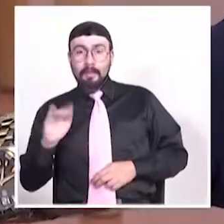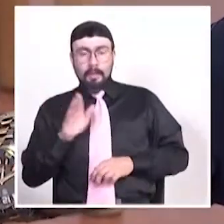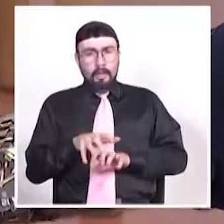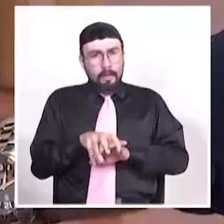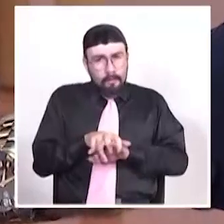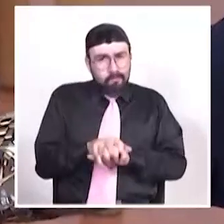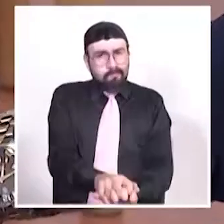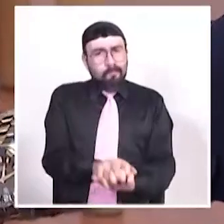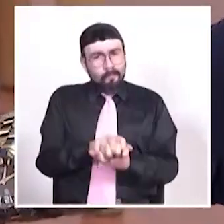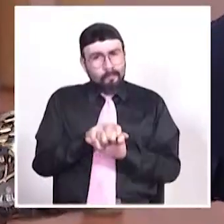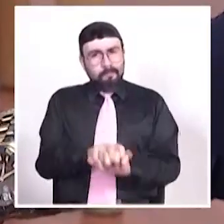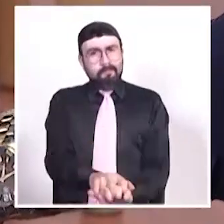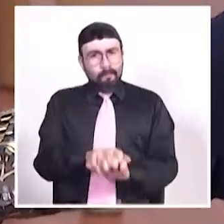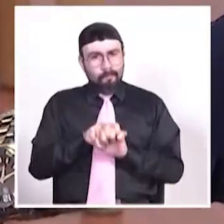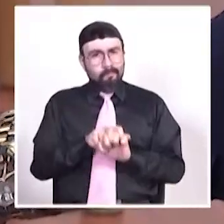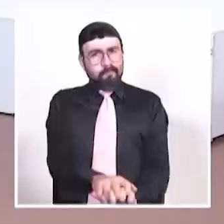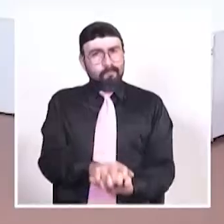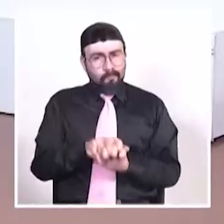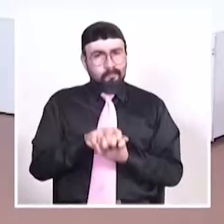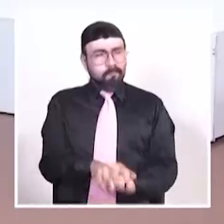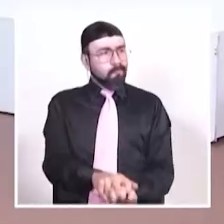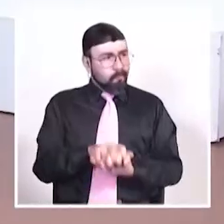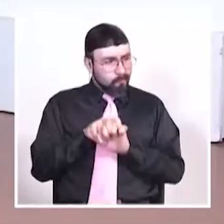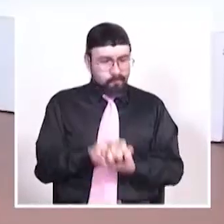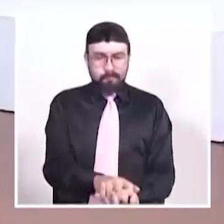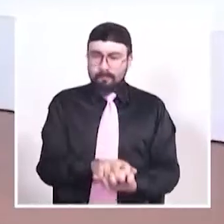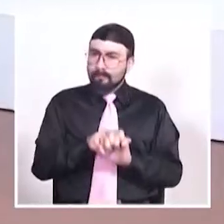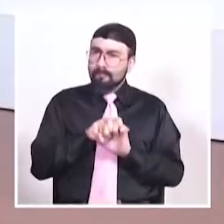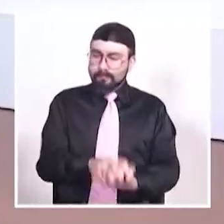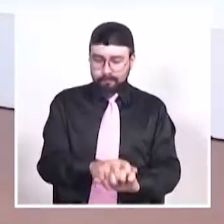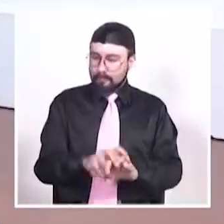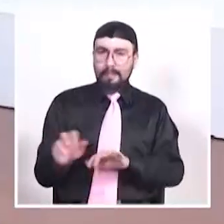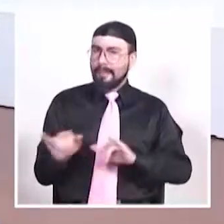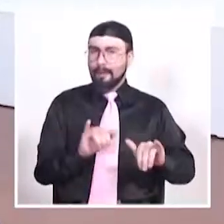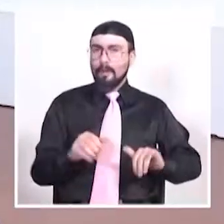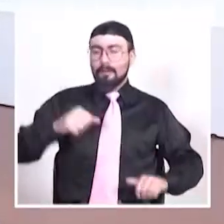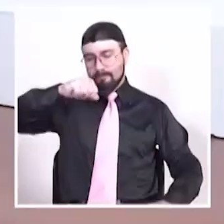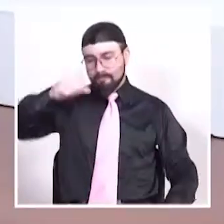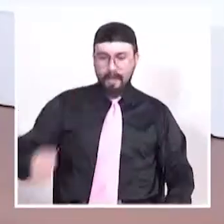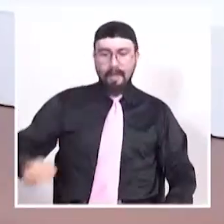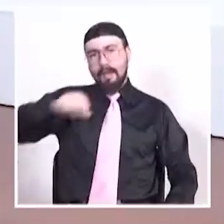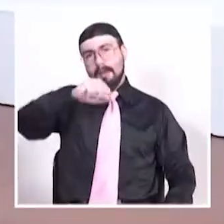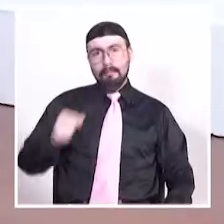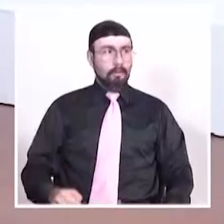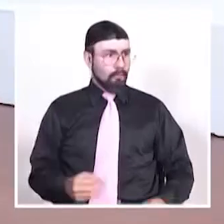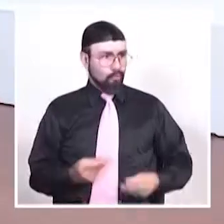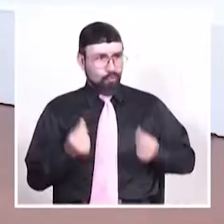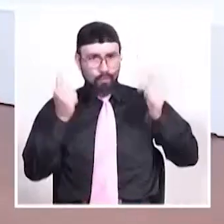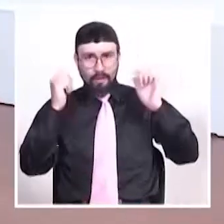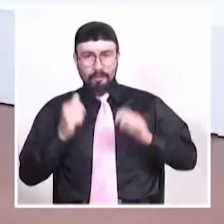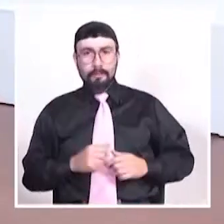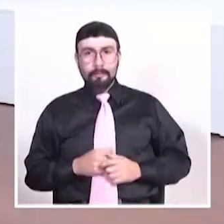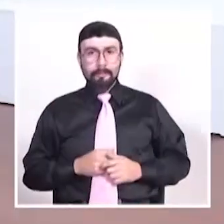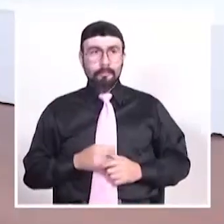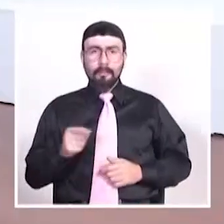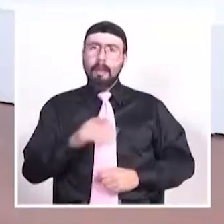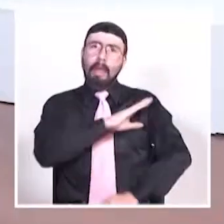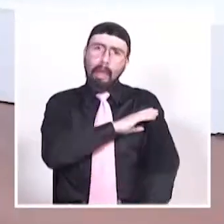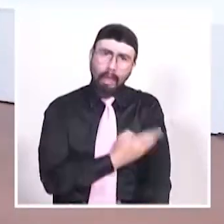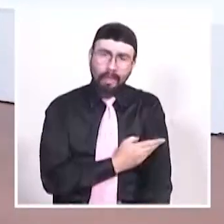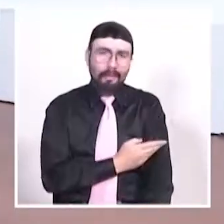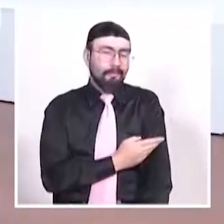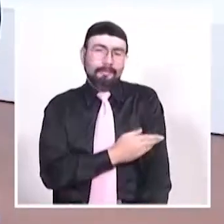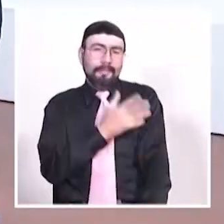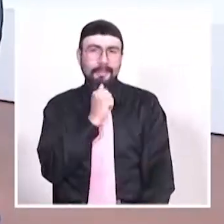compresión torácica pivotante de accionamiento manual. No, pues con esto, más suave, pues. No, con esto no hay agotamiento